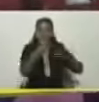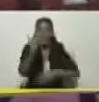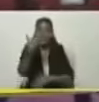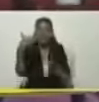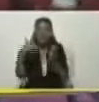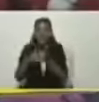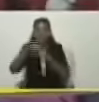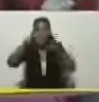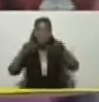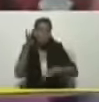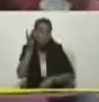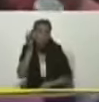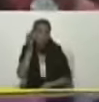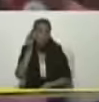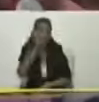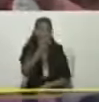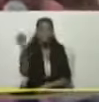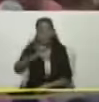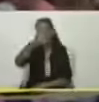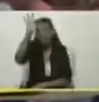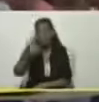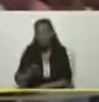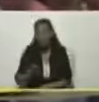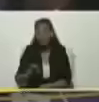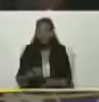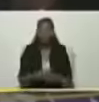1.265.000, el 20%.